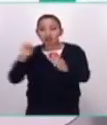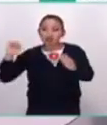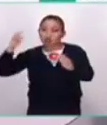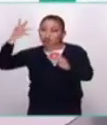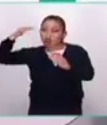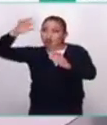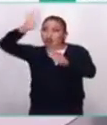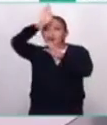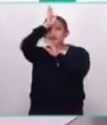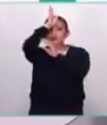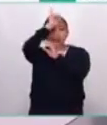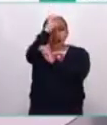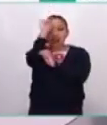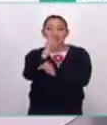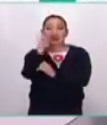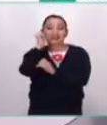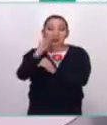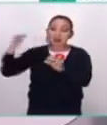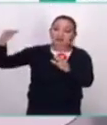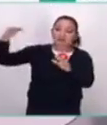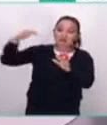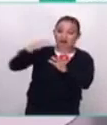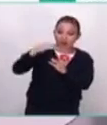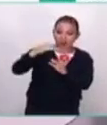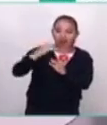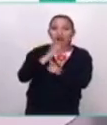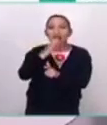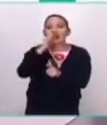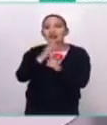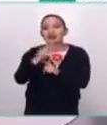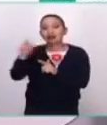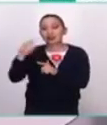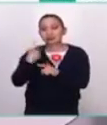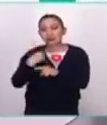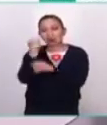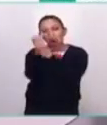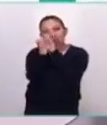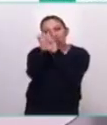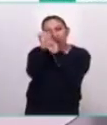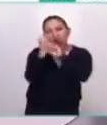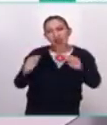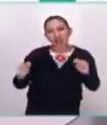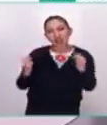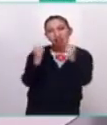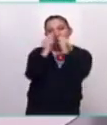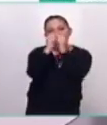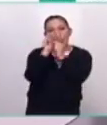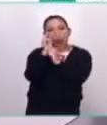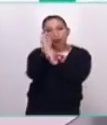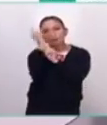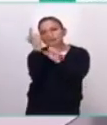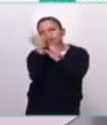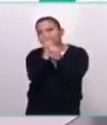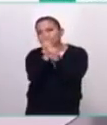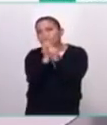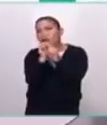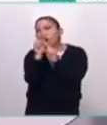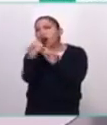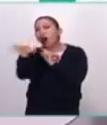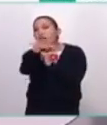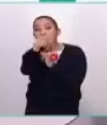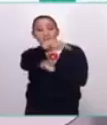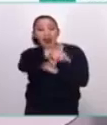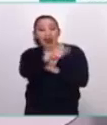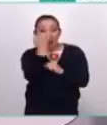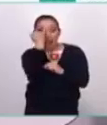sobre sus cabezas, siempre va a estar inclinado. Entonces parece ser que los astrónomos teotihuacanos de alguna forma influyeron